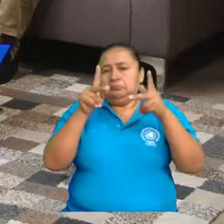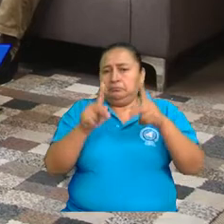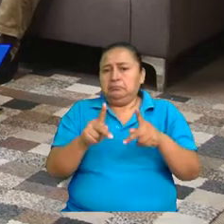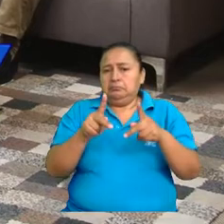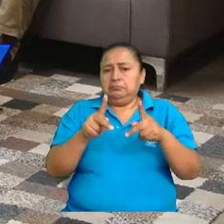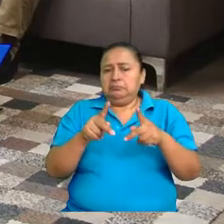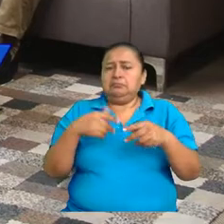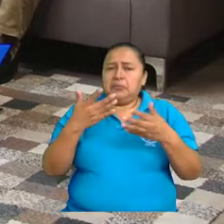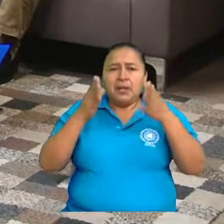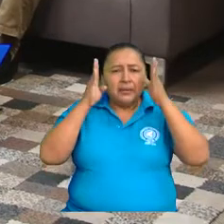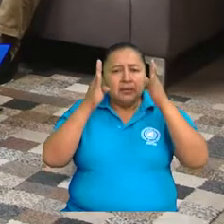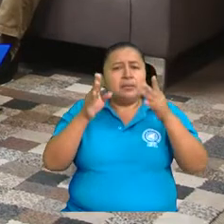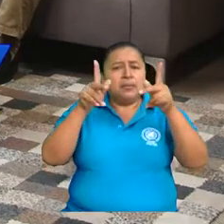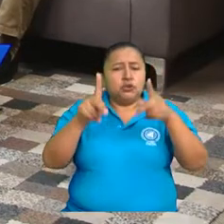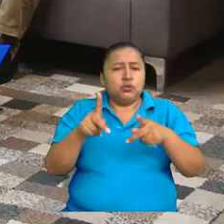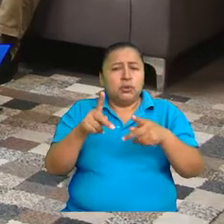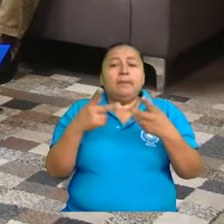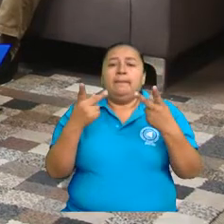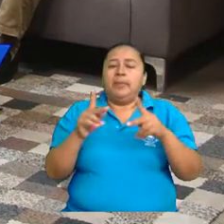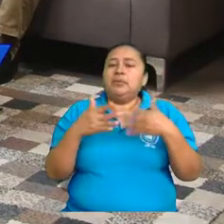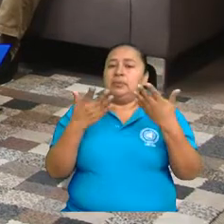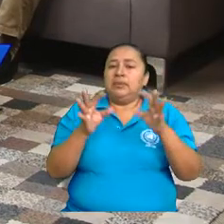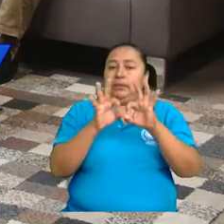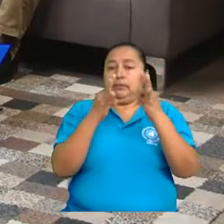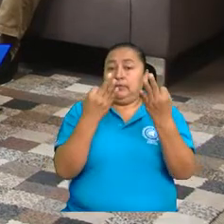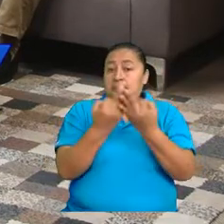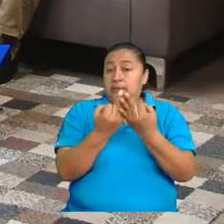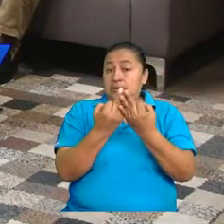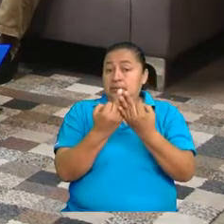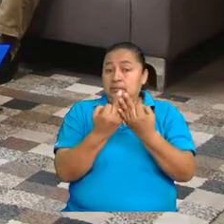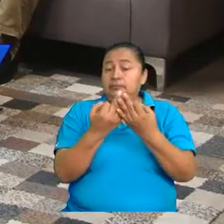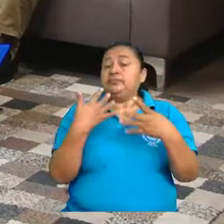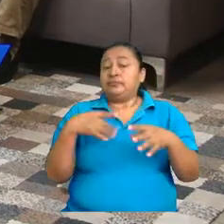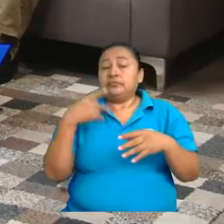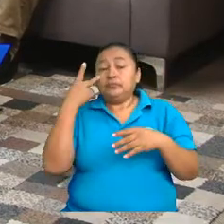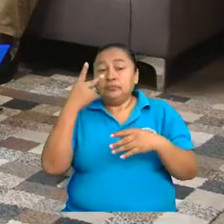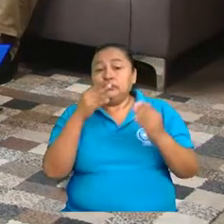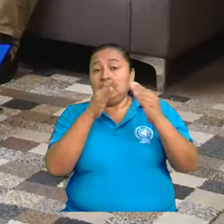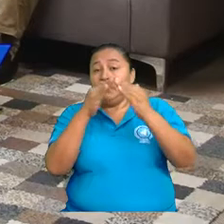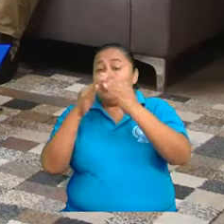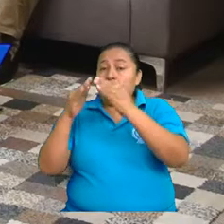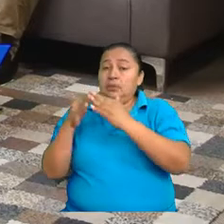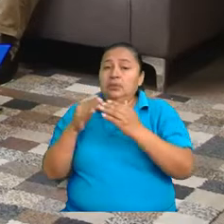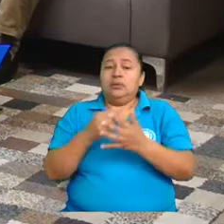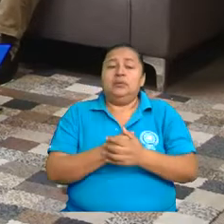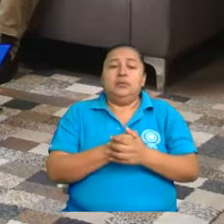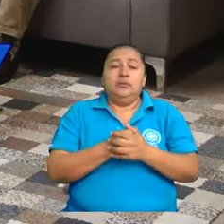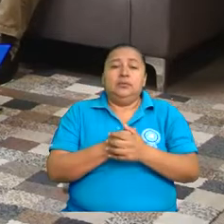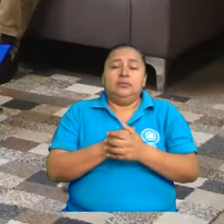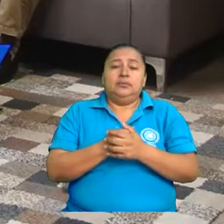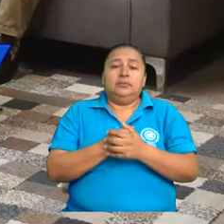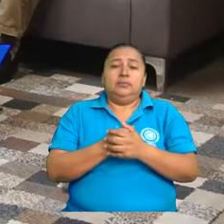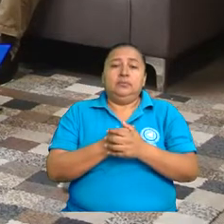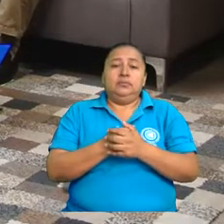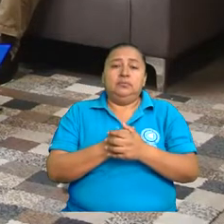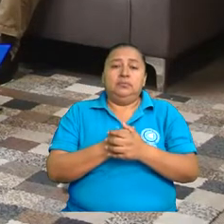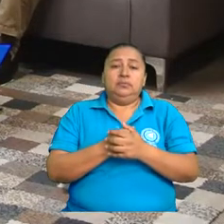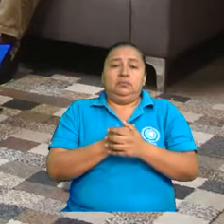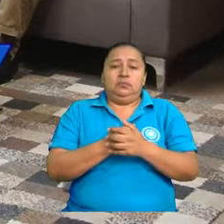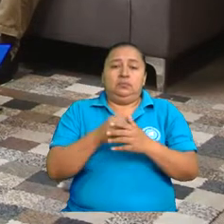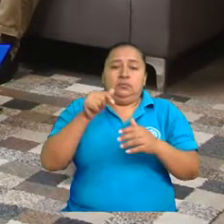van a atender y también a la familia. Lo hemos visto casa a casa. Fíjate, ante estas